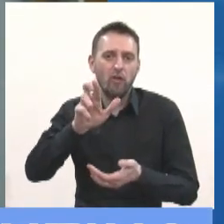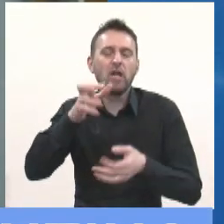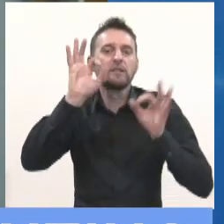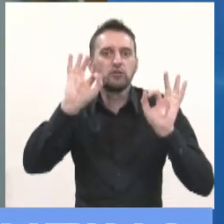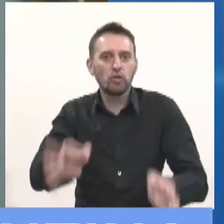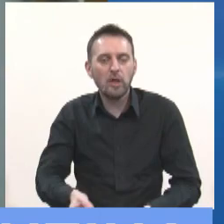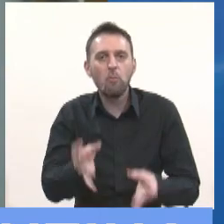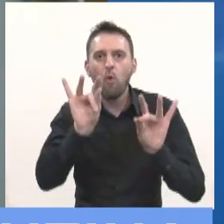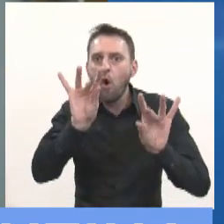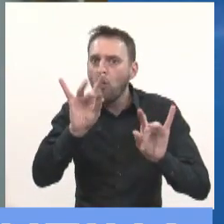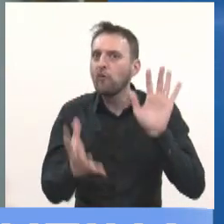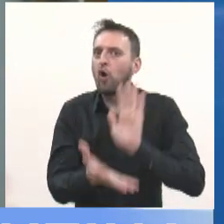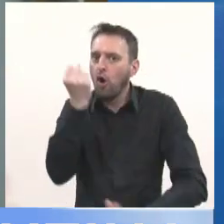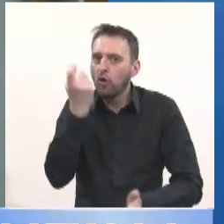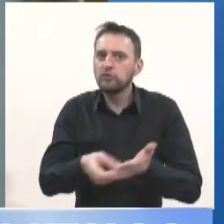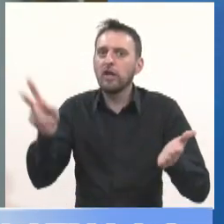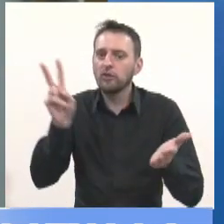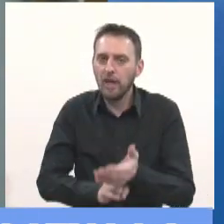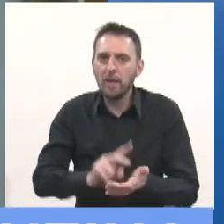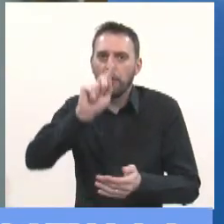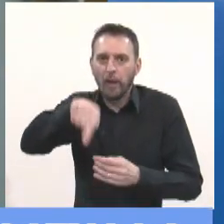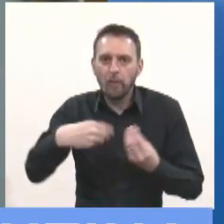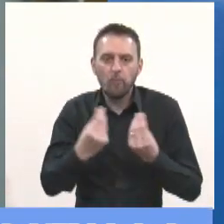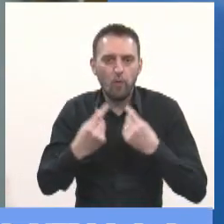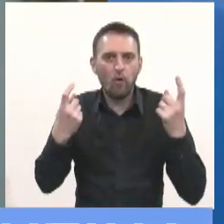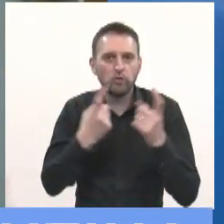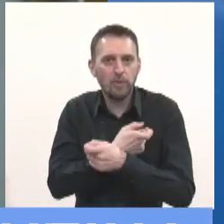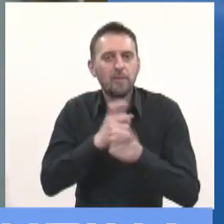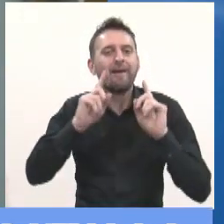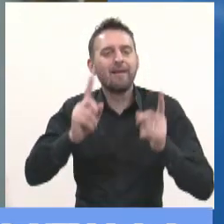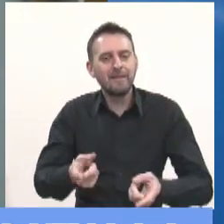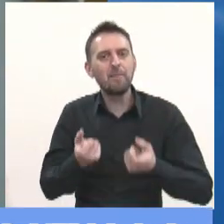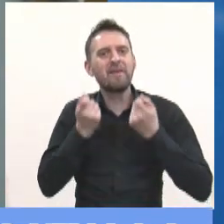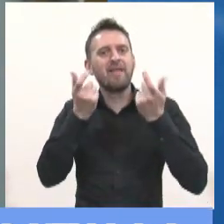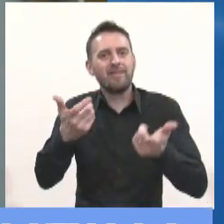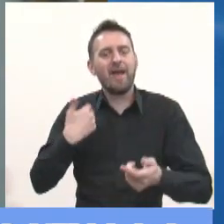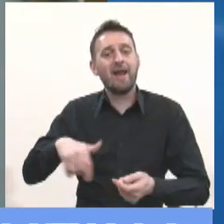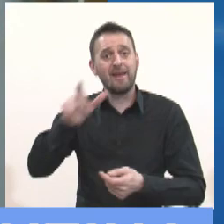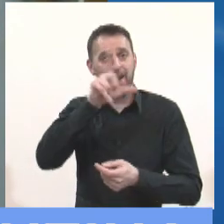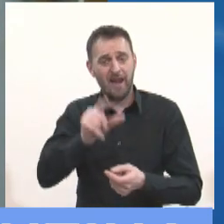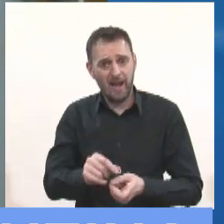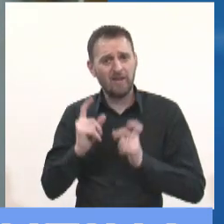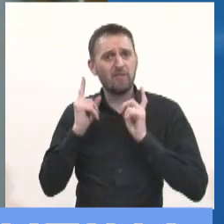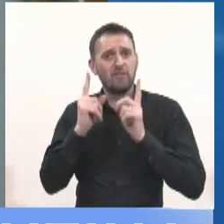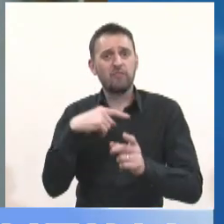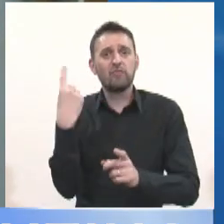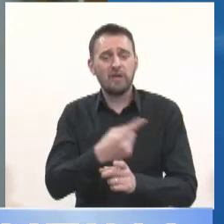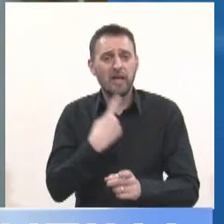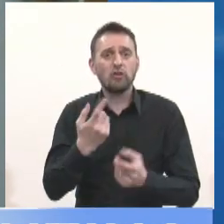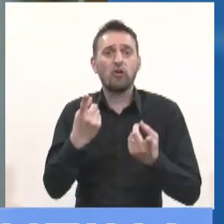costar mucho conseguirlos, que va a significar mucho esfuerzo, pero también significa darle a la Argentina la sostenibilidad que todos